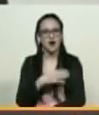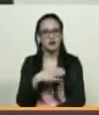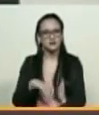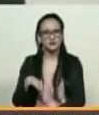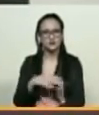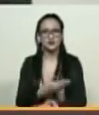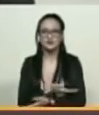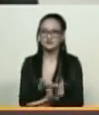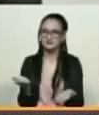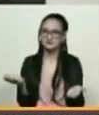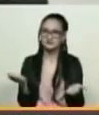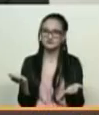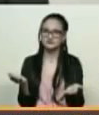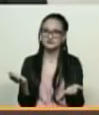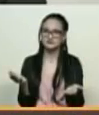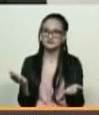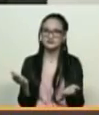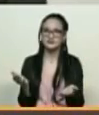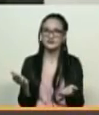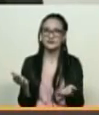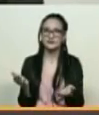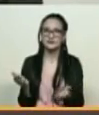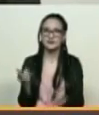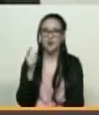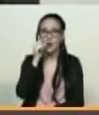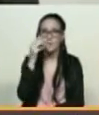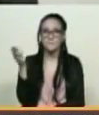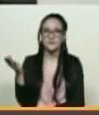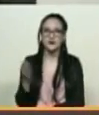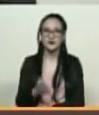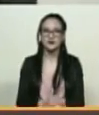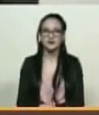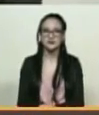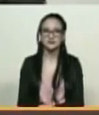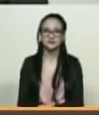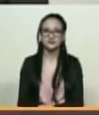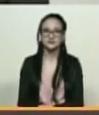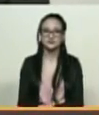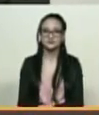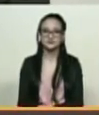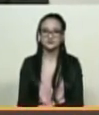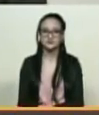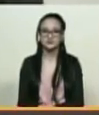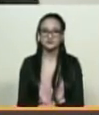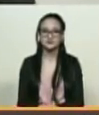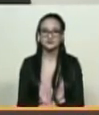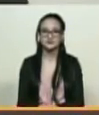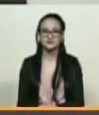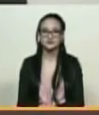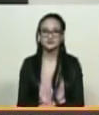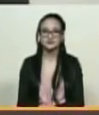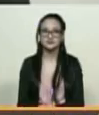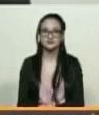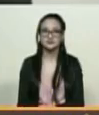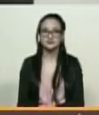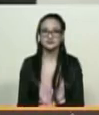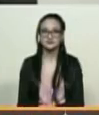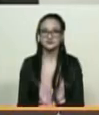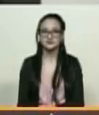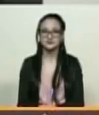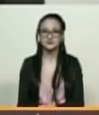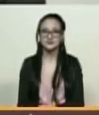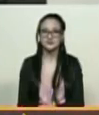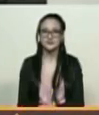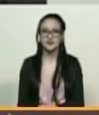decírsela, para recitársela a Mr. Robinson. Va para usted, Mr. Robinson, sentado en el sofá en